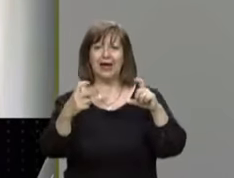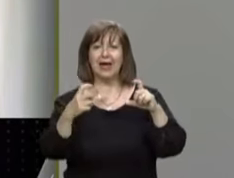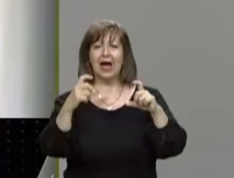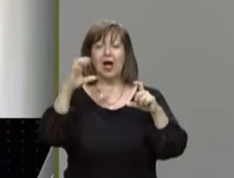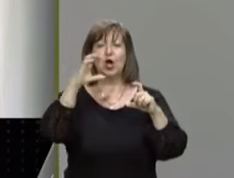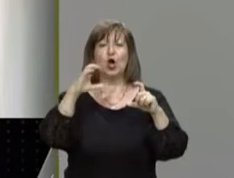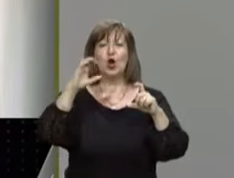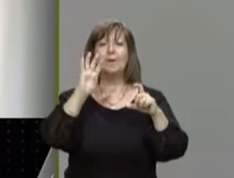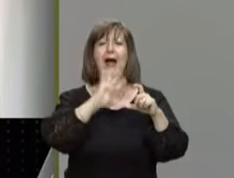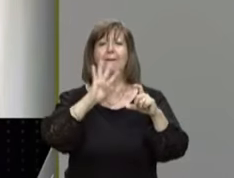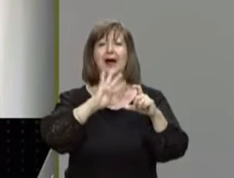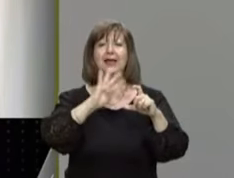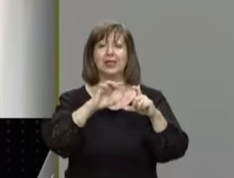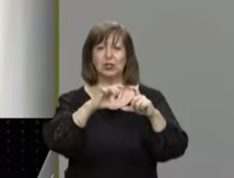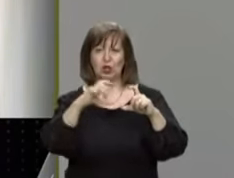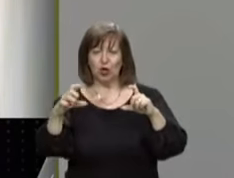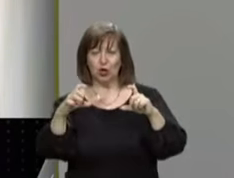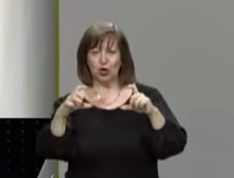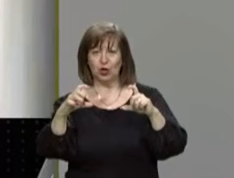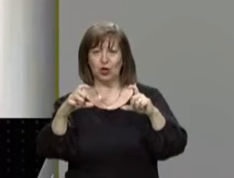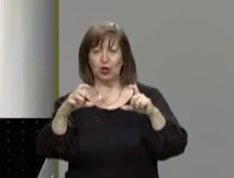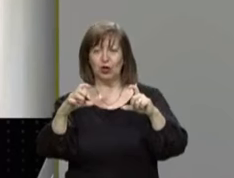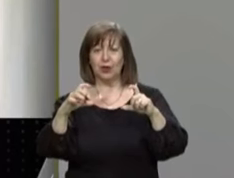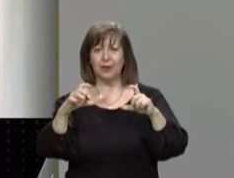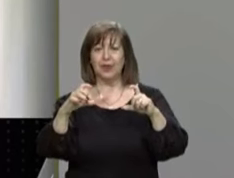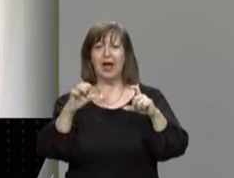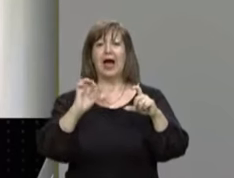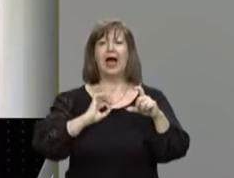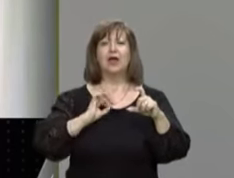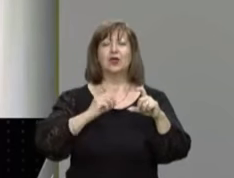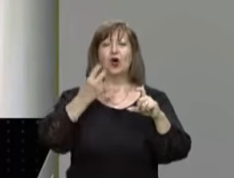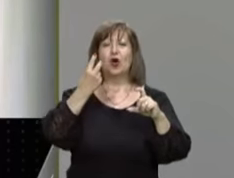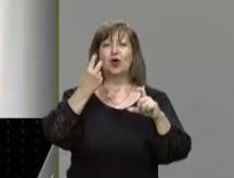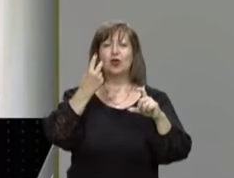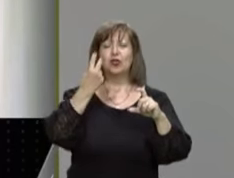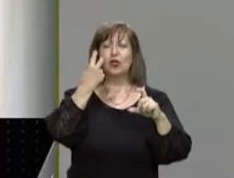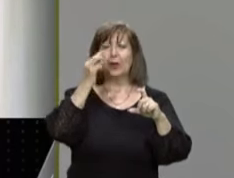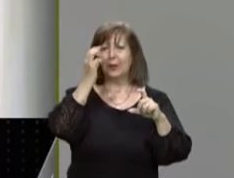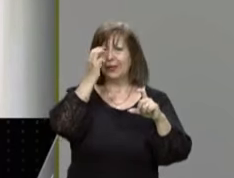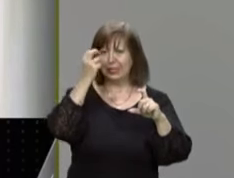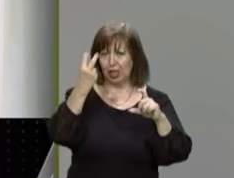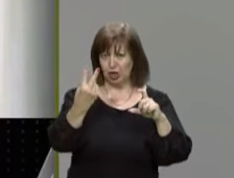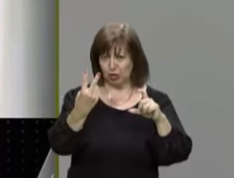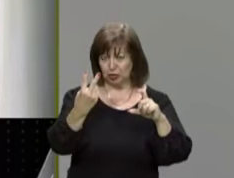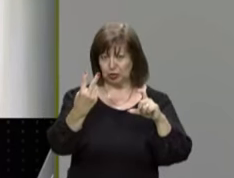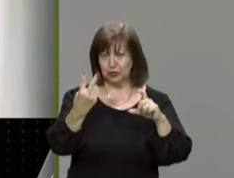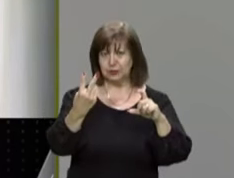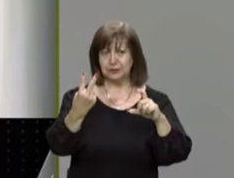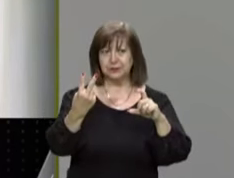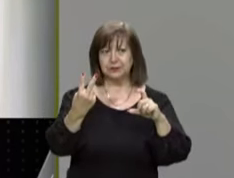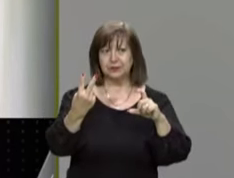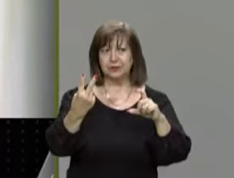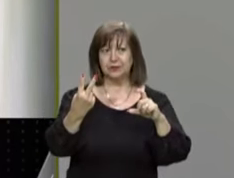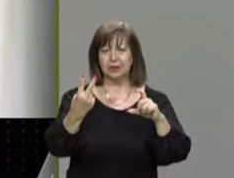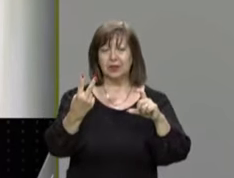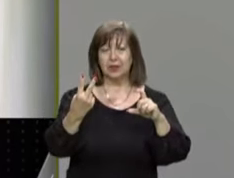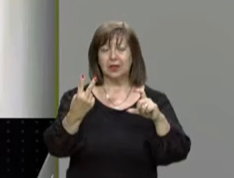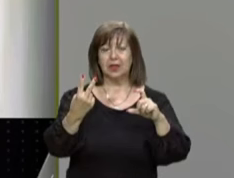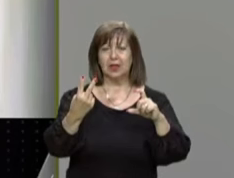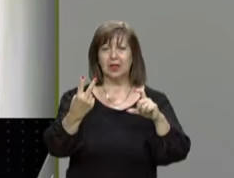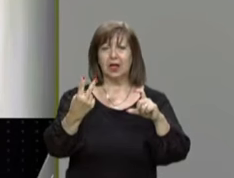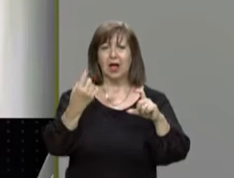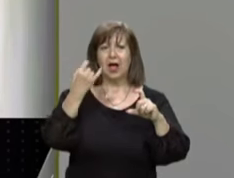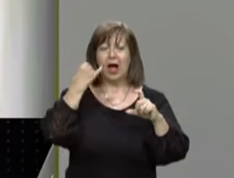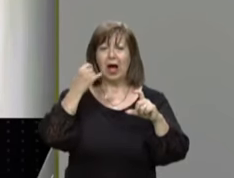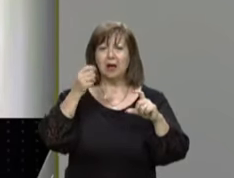con amarillo, y es año 2022. Y hay barras de protección